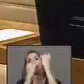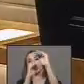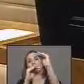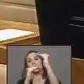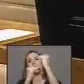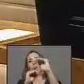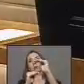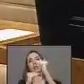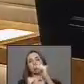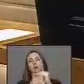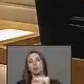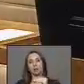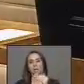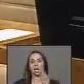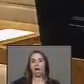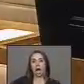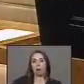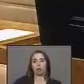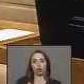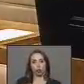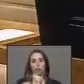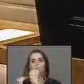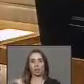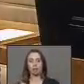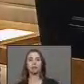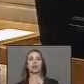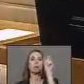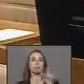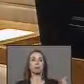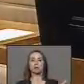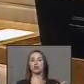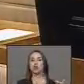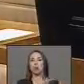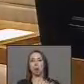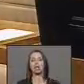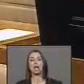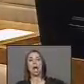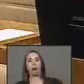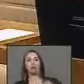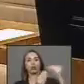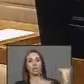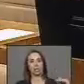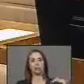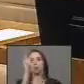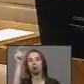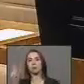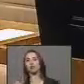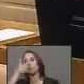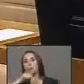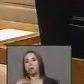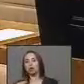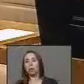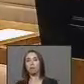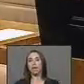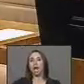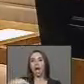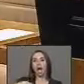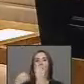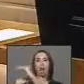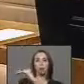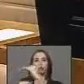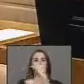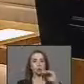del aporte propio, del aporte de personas naturales, del aporte de anónimos, se encuentra con la ingrata